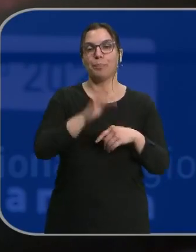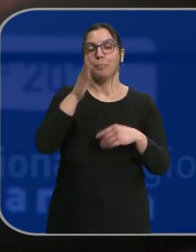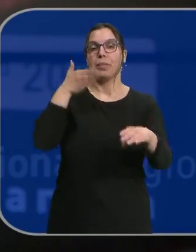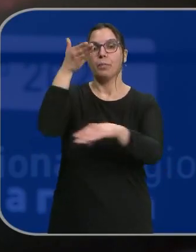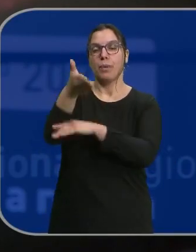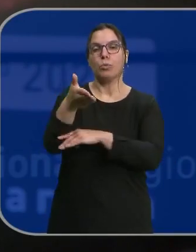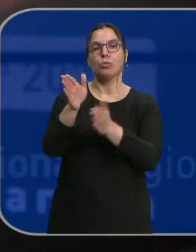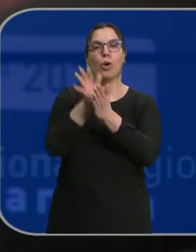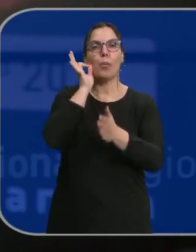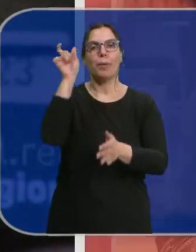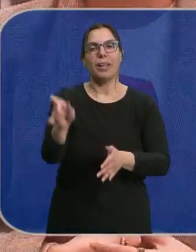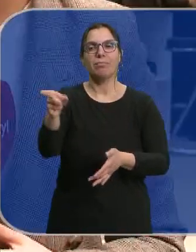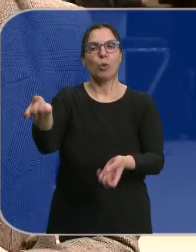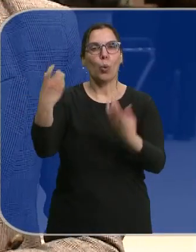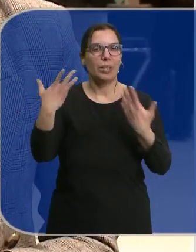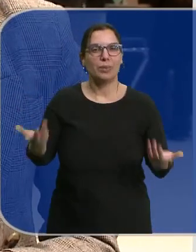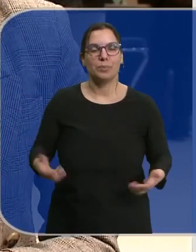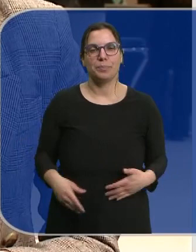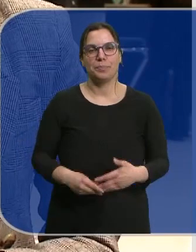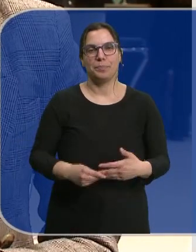hasta allí. Ana Duarte, cuéntanos.